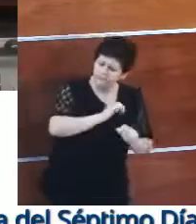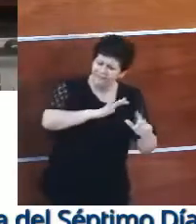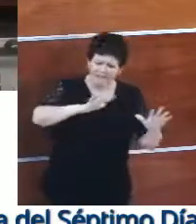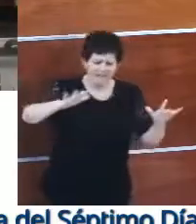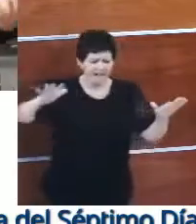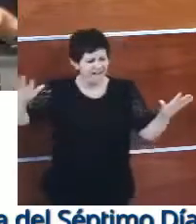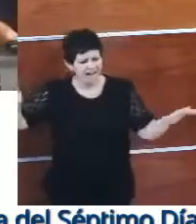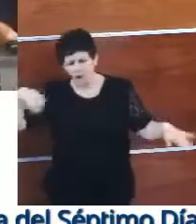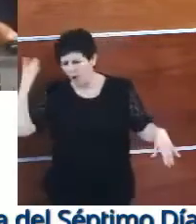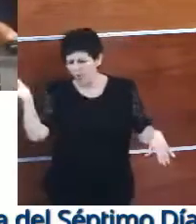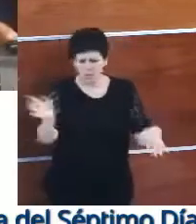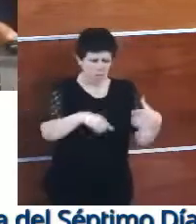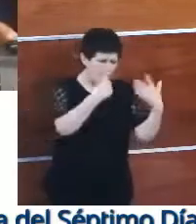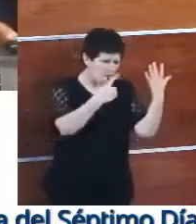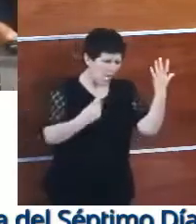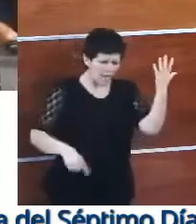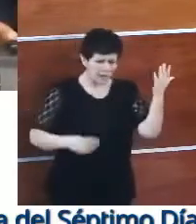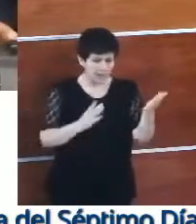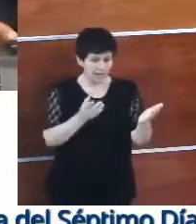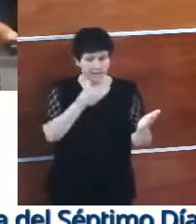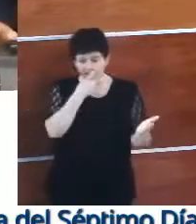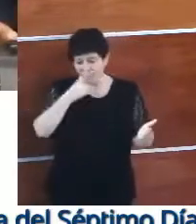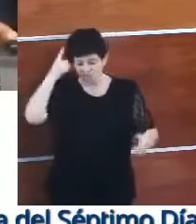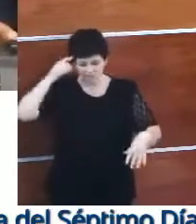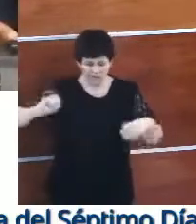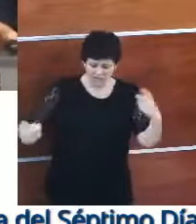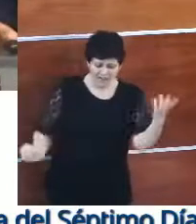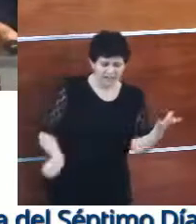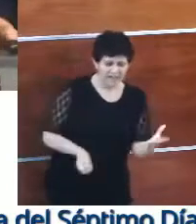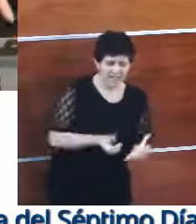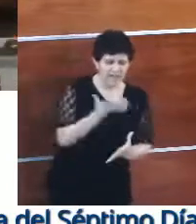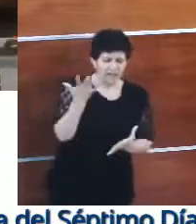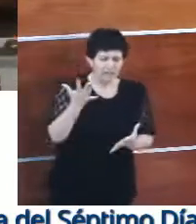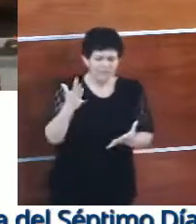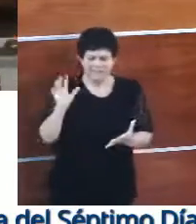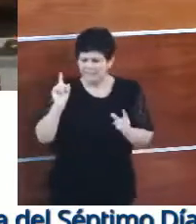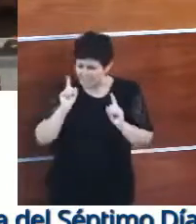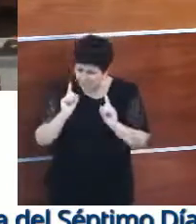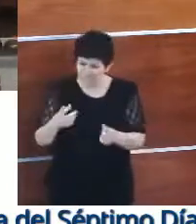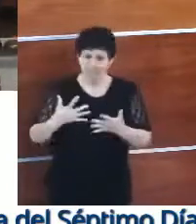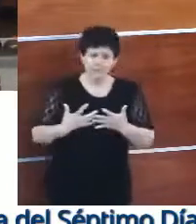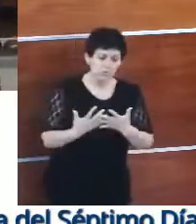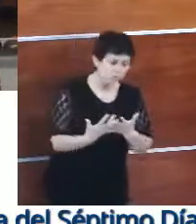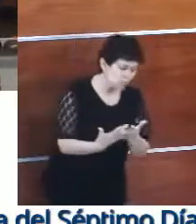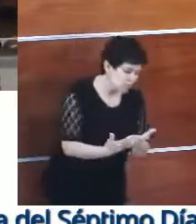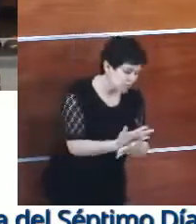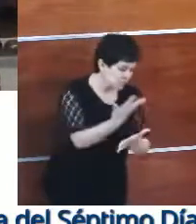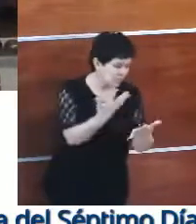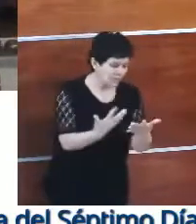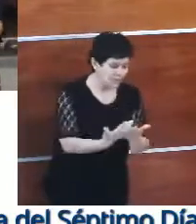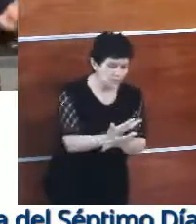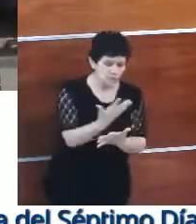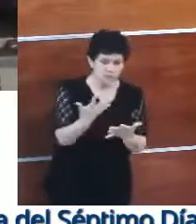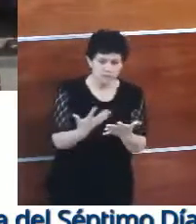dolor, porque el ser humano no solamente se ha corrompido, sino ha corrompido todo.